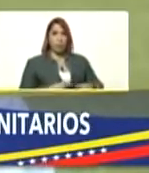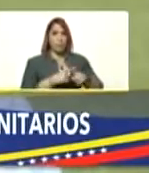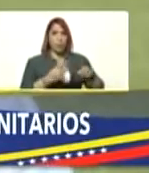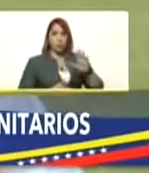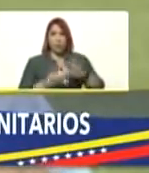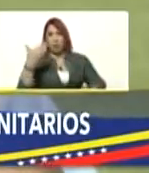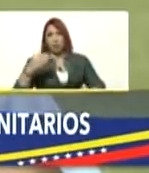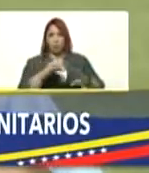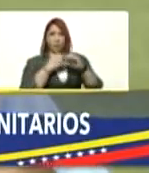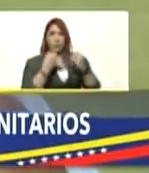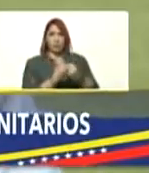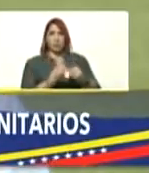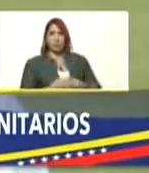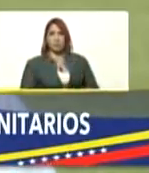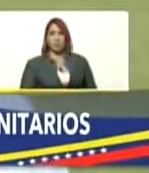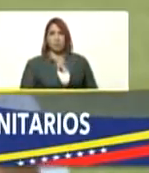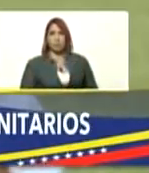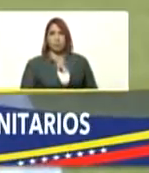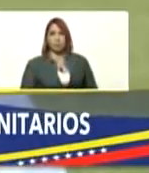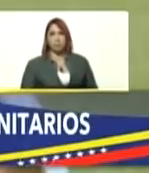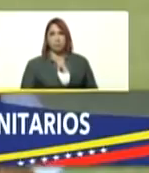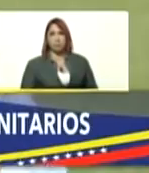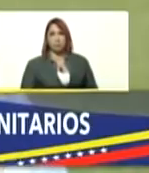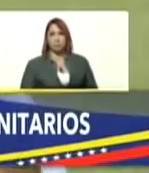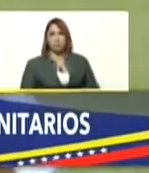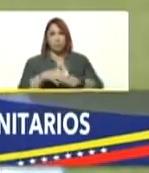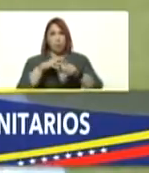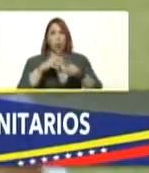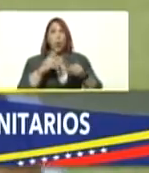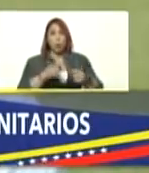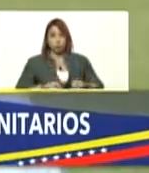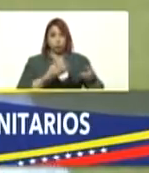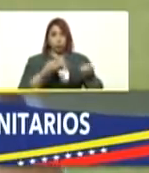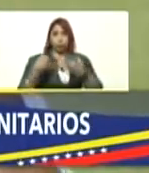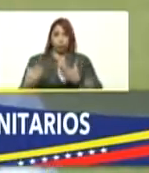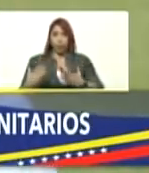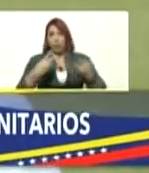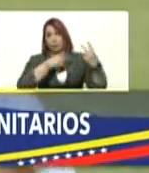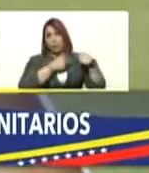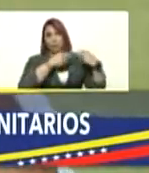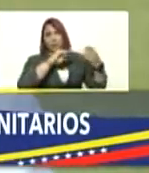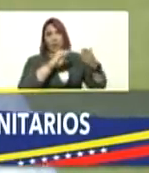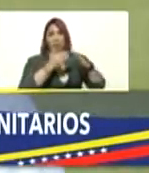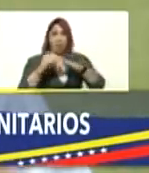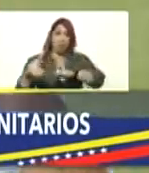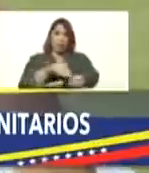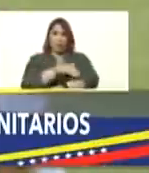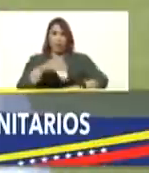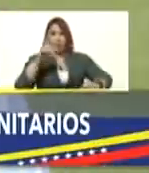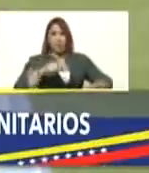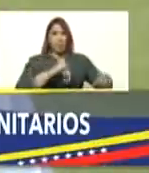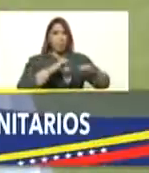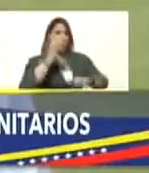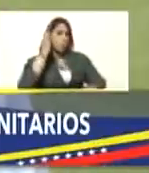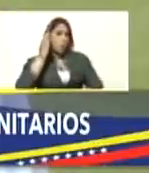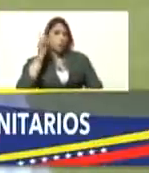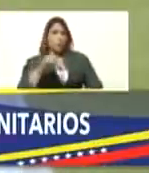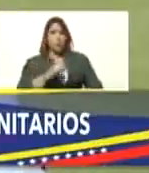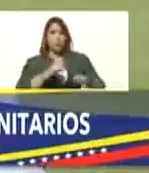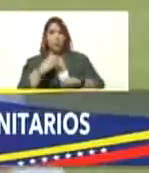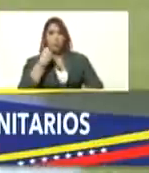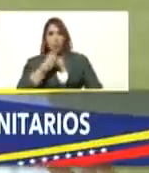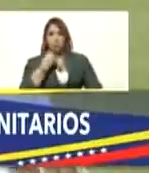sacar la burocracia de la oficina, por subordinarla a los jefes de calle, de comunidad, de VCH, a los consejos comunales, al movimiento de mujeres, al movimiento